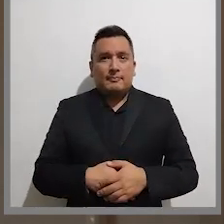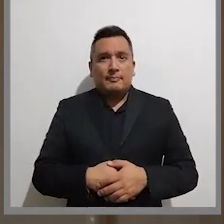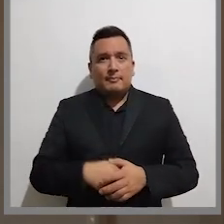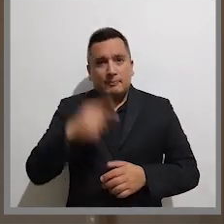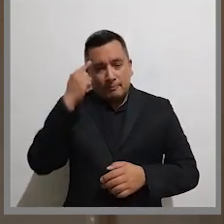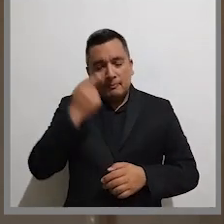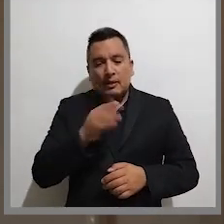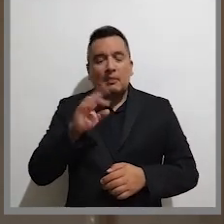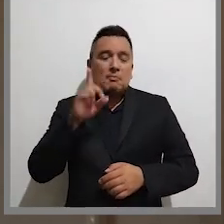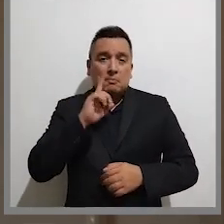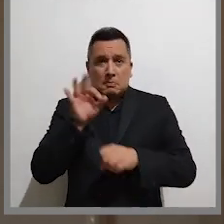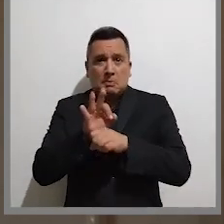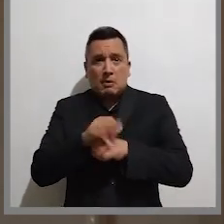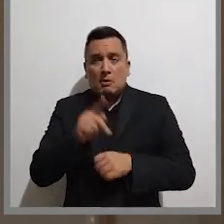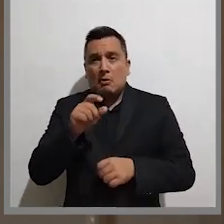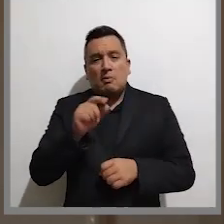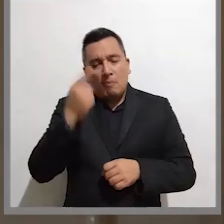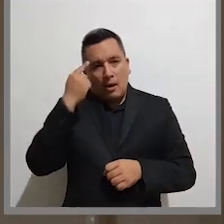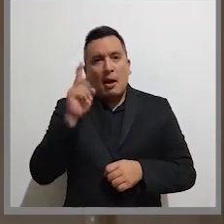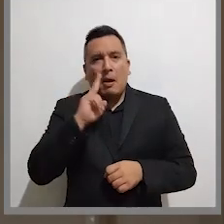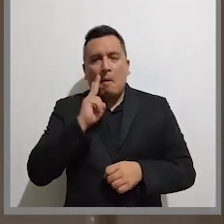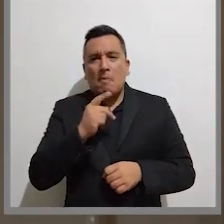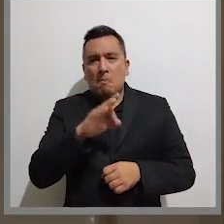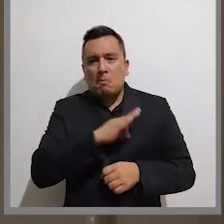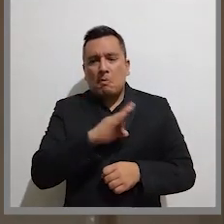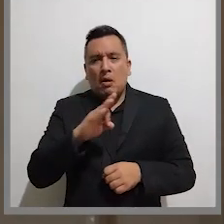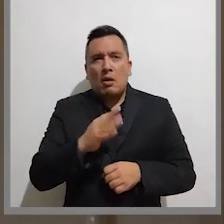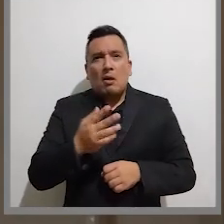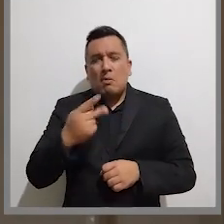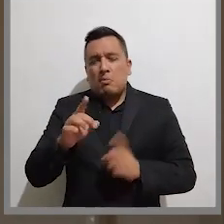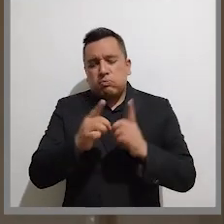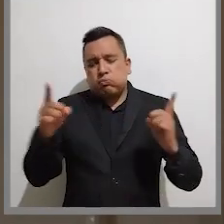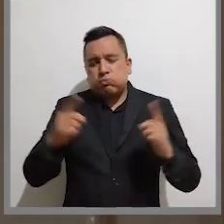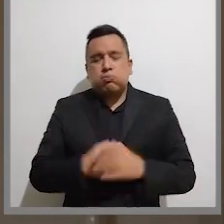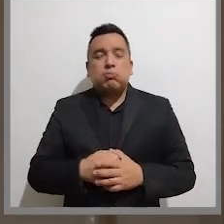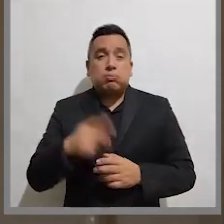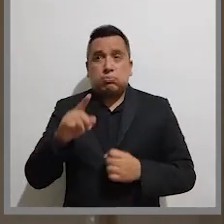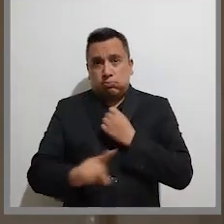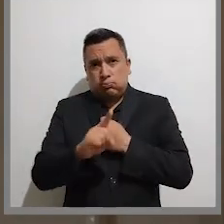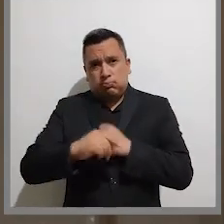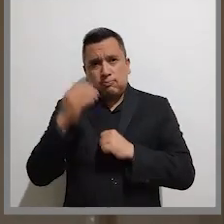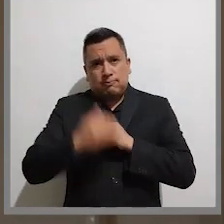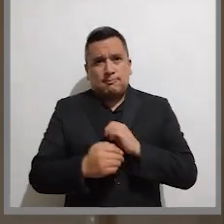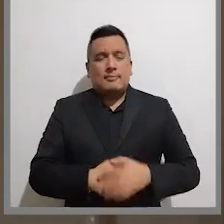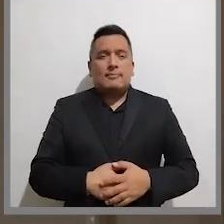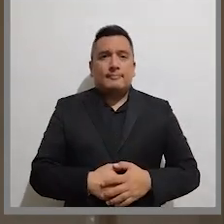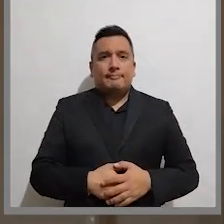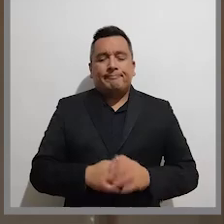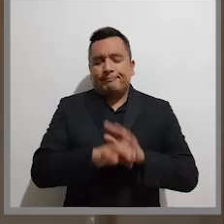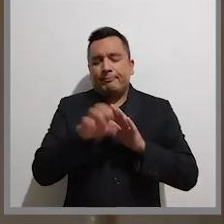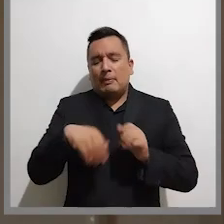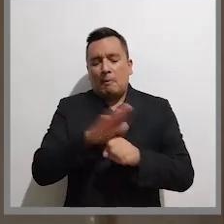sociedad para proteger a las mujeres y sobre todo para permitir que se desarrollen en contextos libres de violencia. Por ejemplo, hay